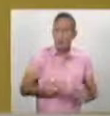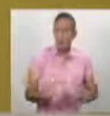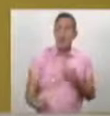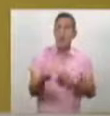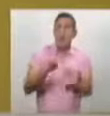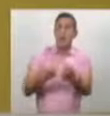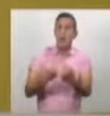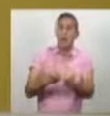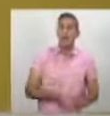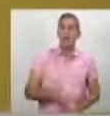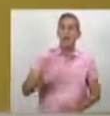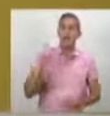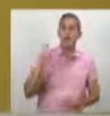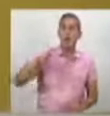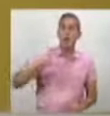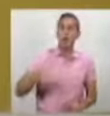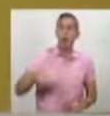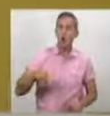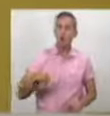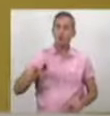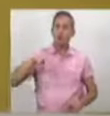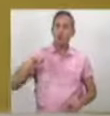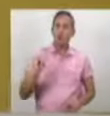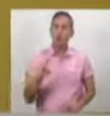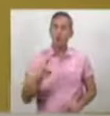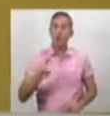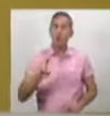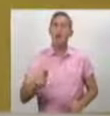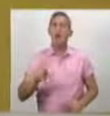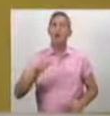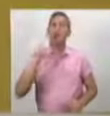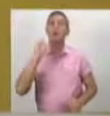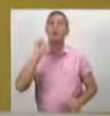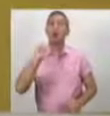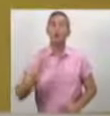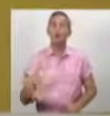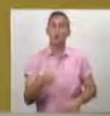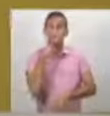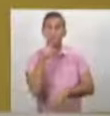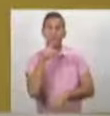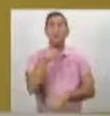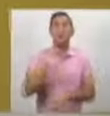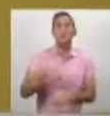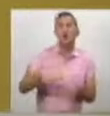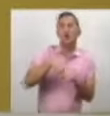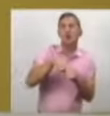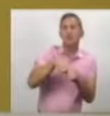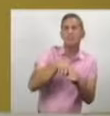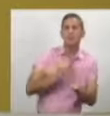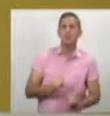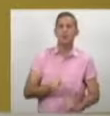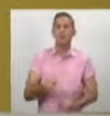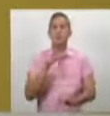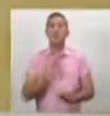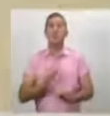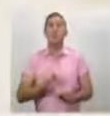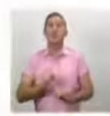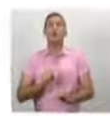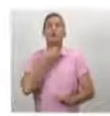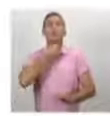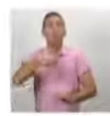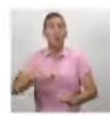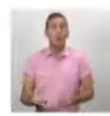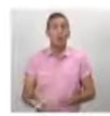Algunos orgánulos de estos que encontramos en el citoplasma, que encontramos en la célula eucariota, por